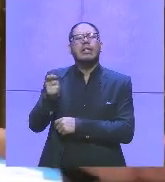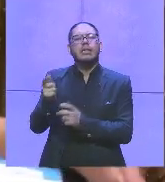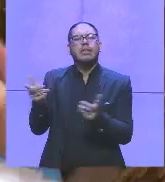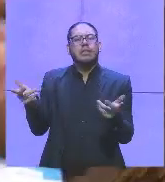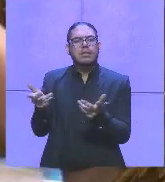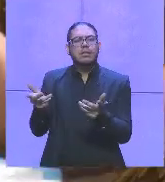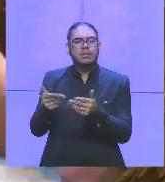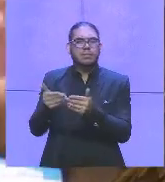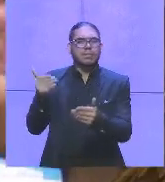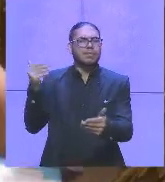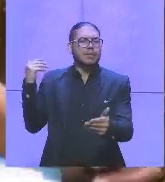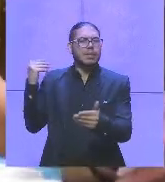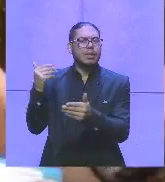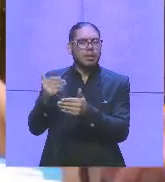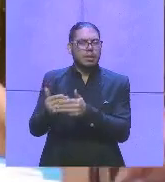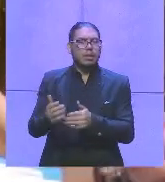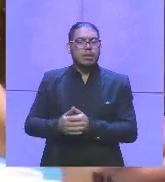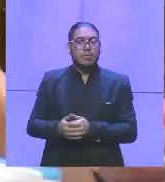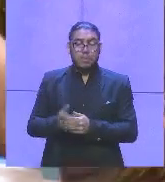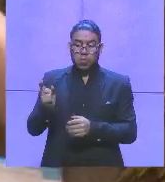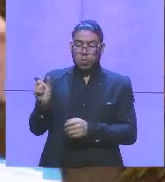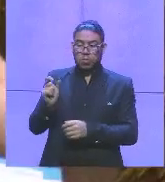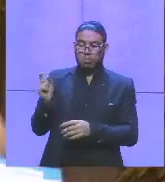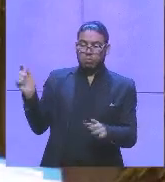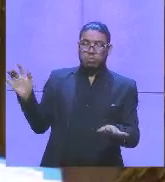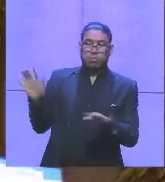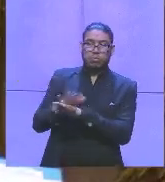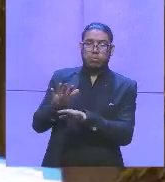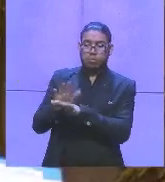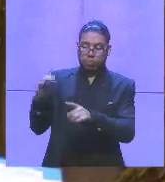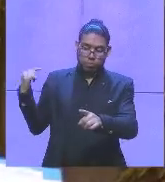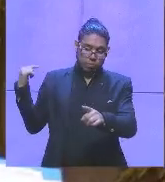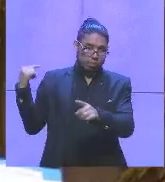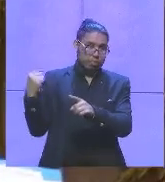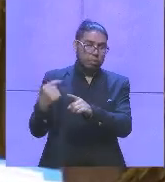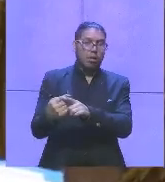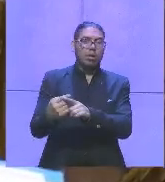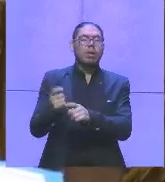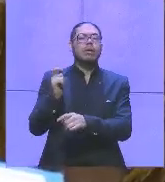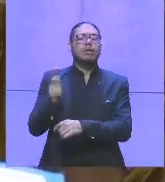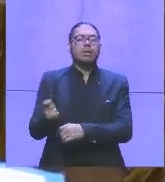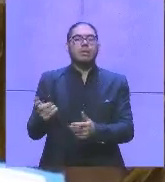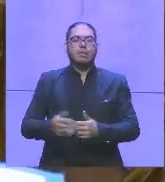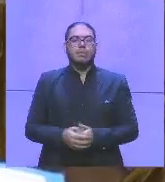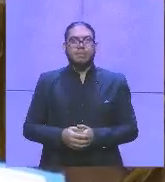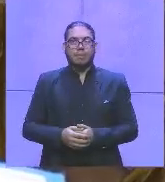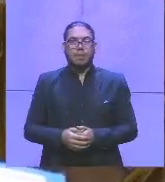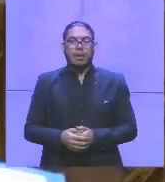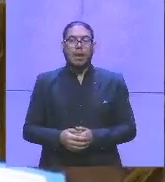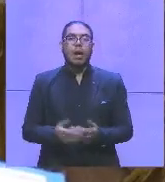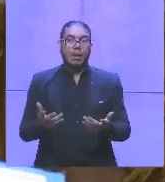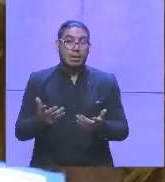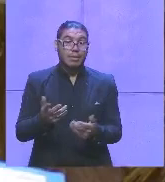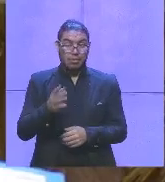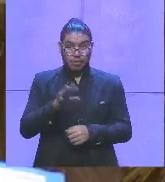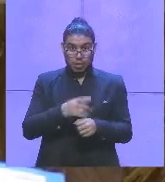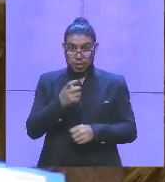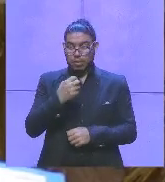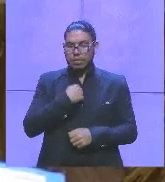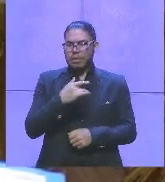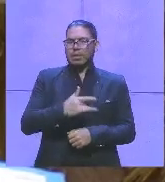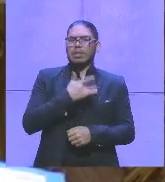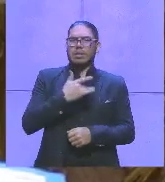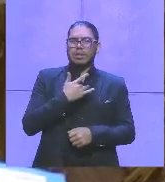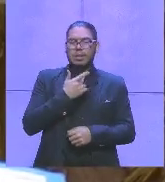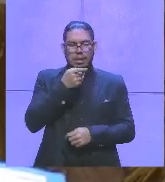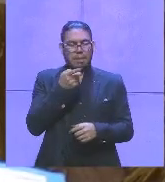durante que se dieron estos cambios electorales en el ámbito jurisdiccional? Entonces, siento también que esto ocurre por